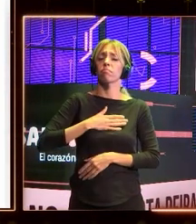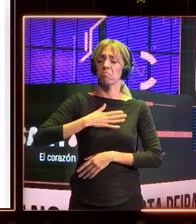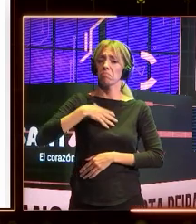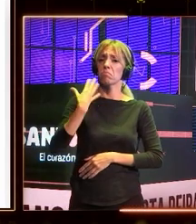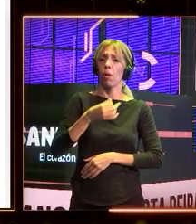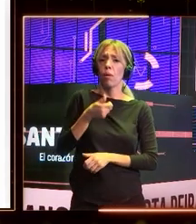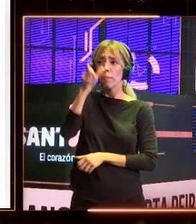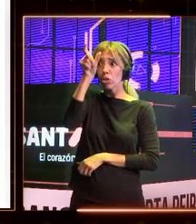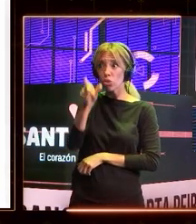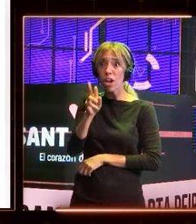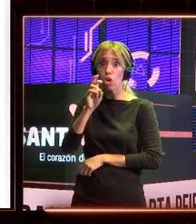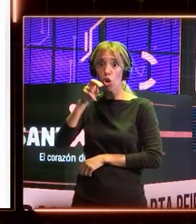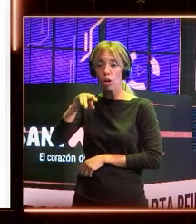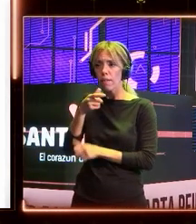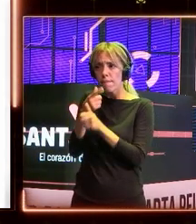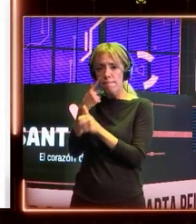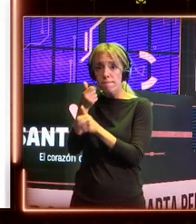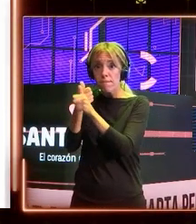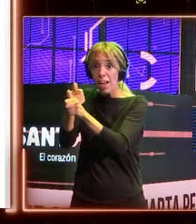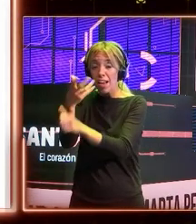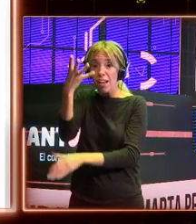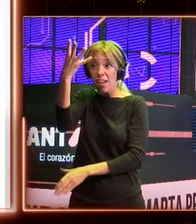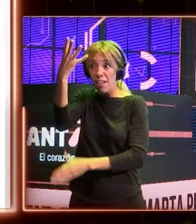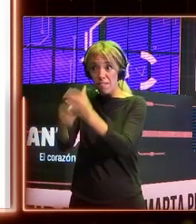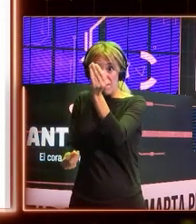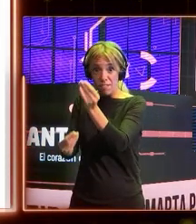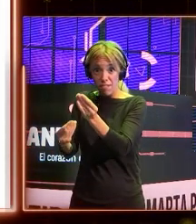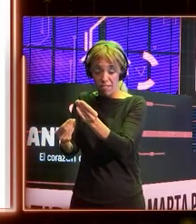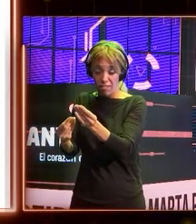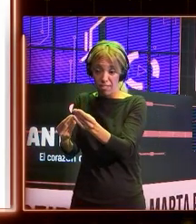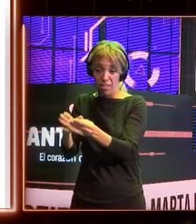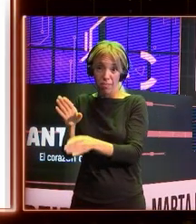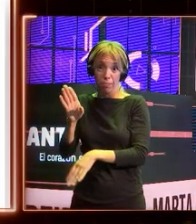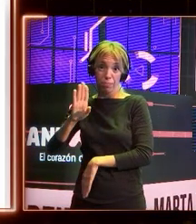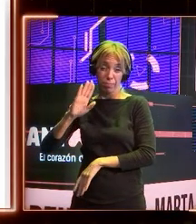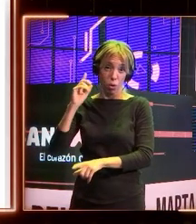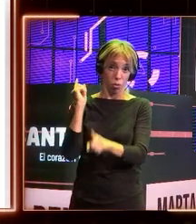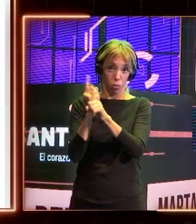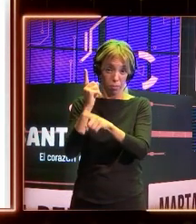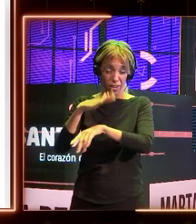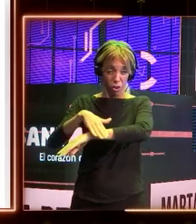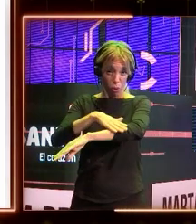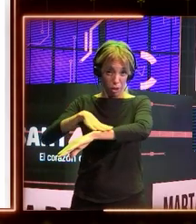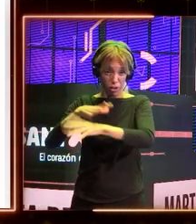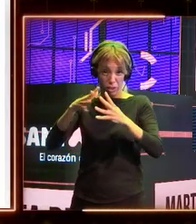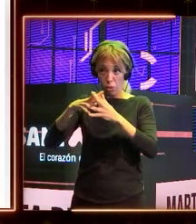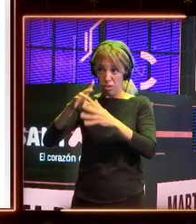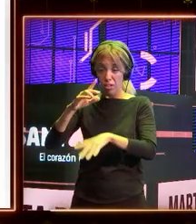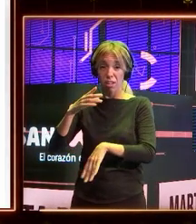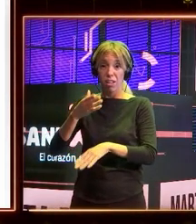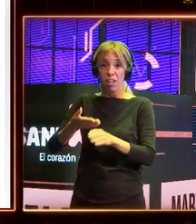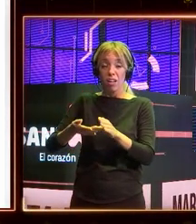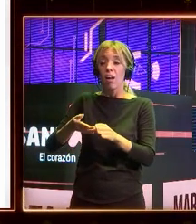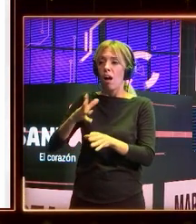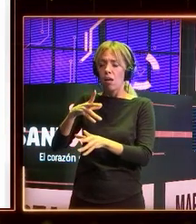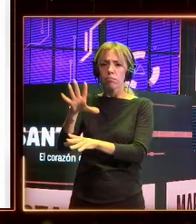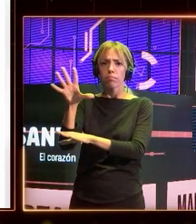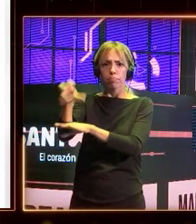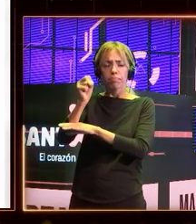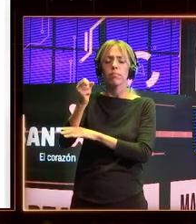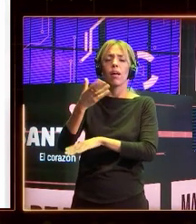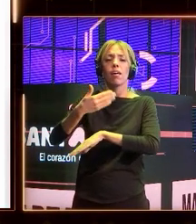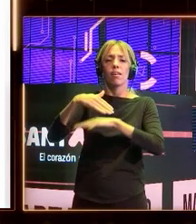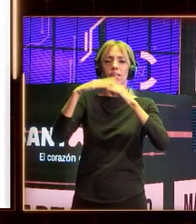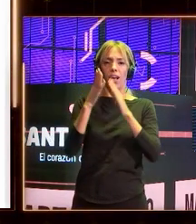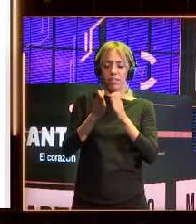seguir a Ronnie Vincent antes de que cometiera un asalto a la democracia estadounidense, saliendo de su casa en Kentucky,